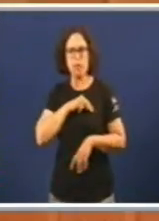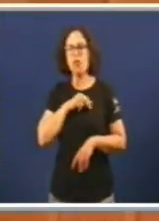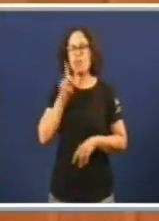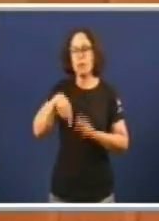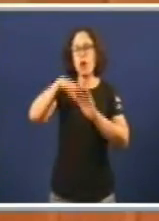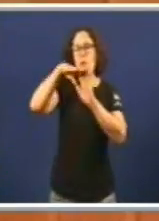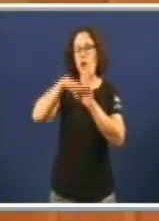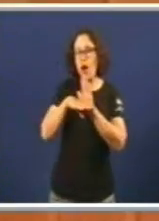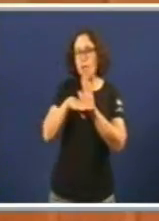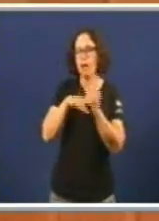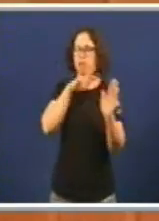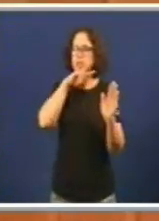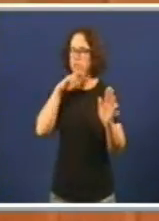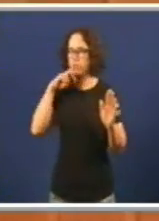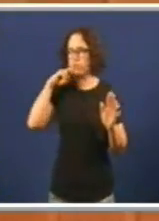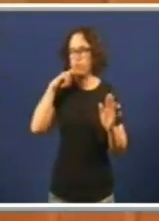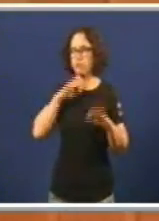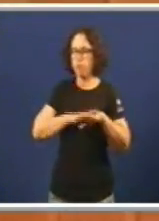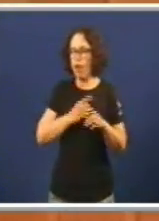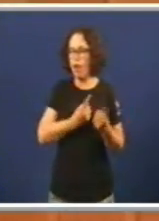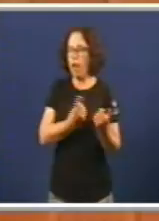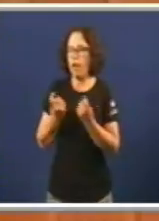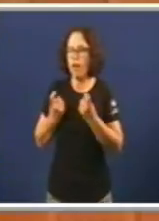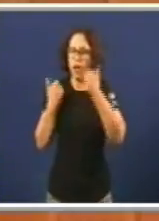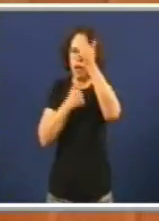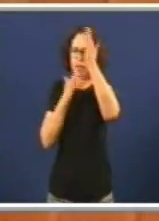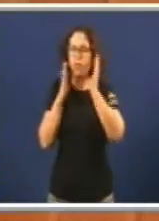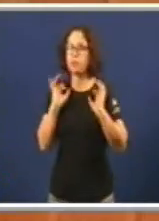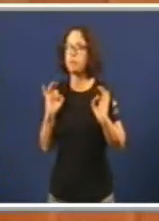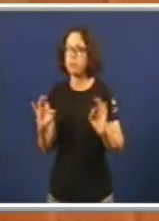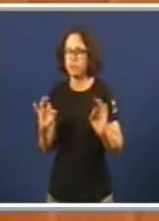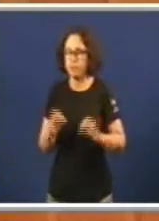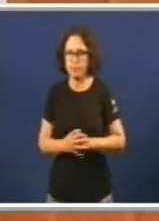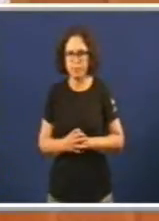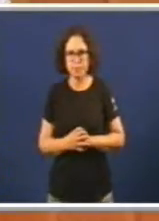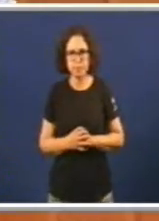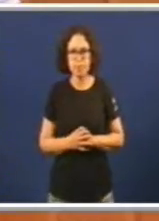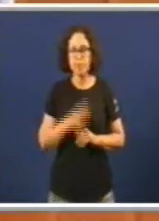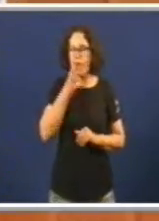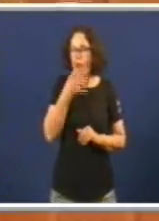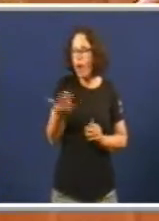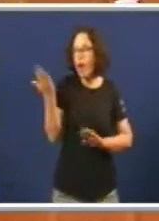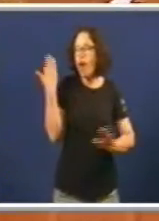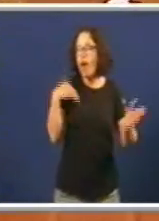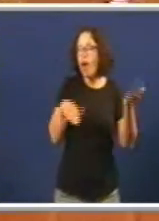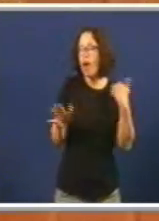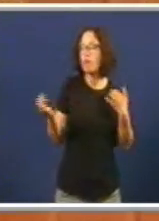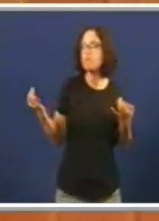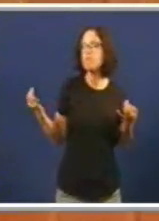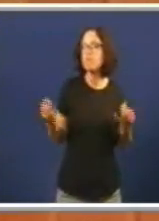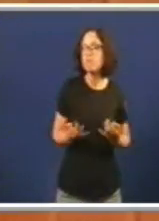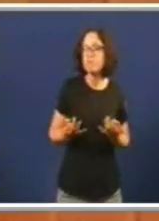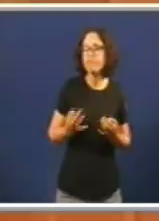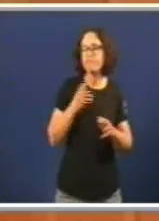de recoñecido valor para as persoas con necesidades de atención específica. Agora a excusa é